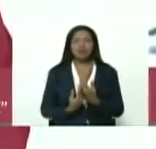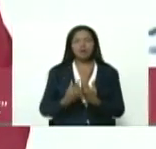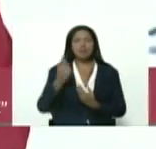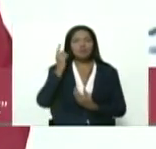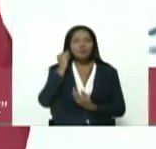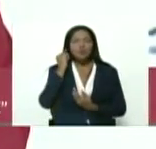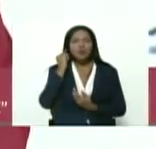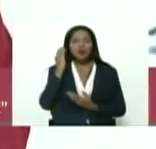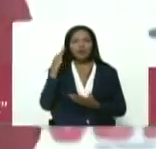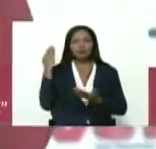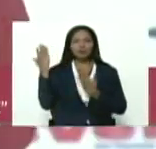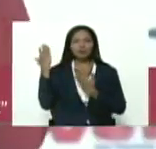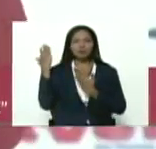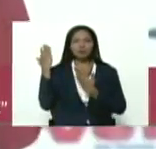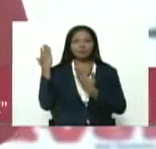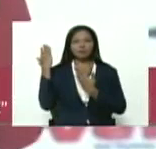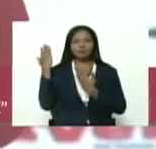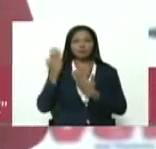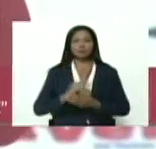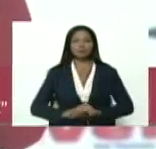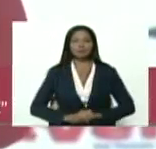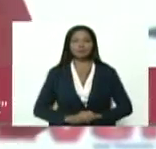Robexa Poleu.